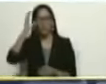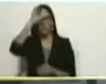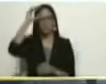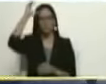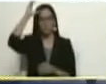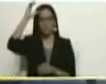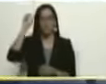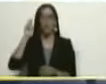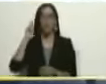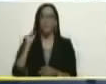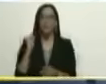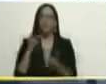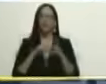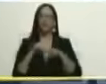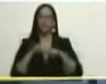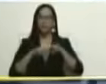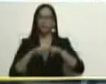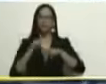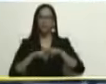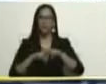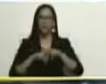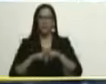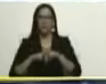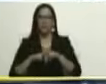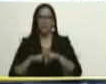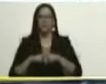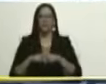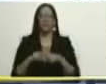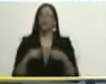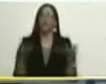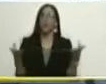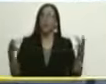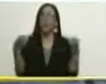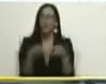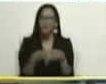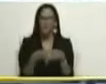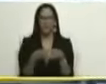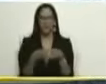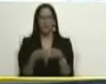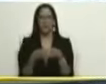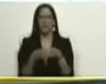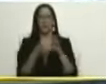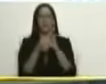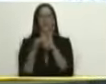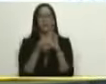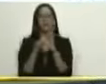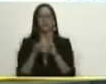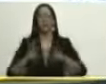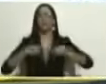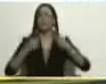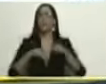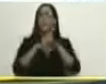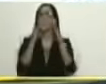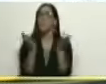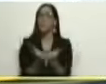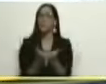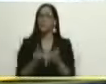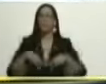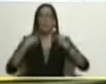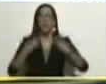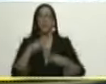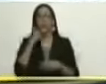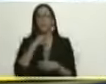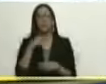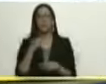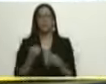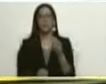para construir, hilvanar, concretar las relaciones con el nuevo mundo, con la nueva geopolítica que está